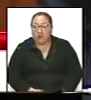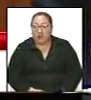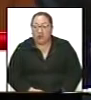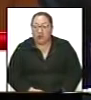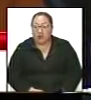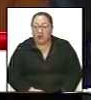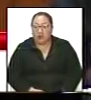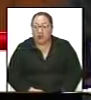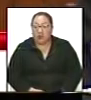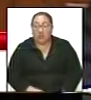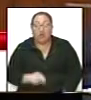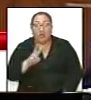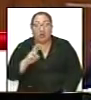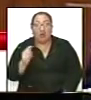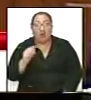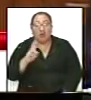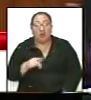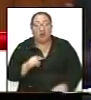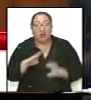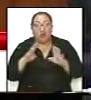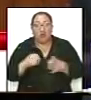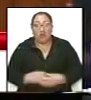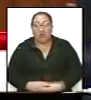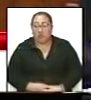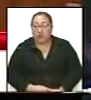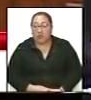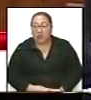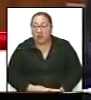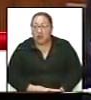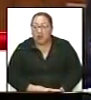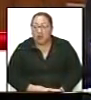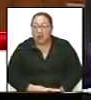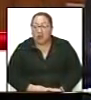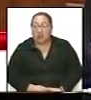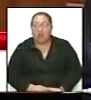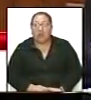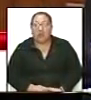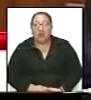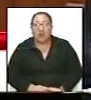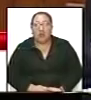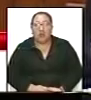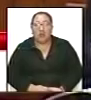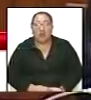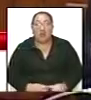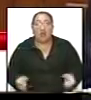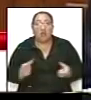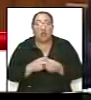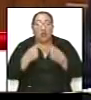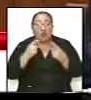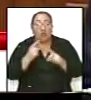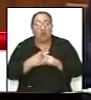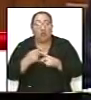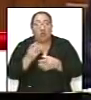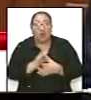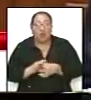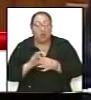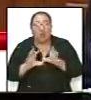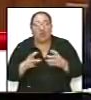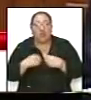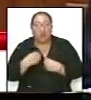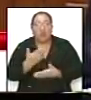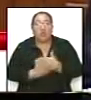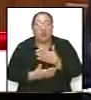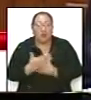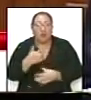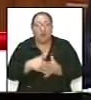el 2 de abril del 2019, la Comisión acordó por unanimidad admitir a